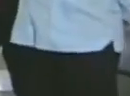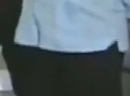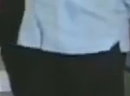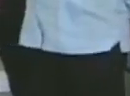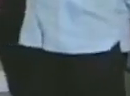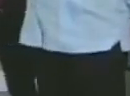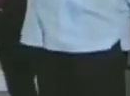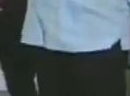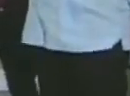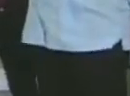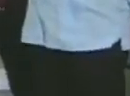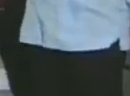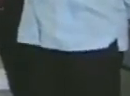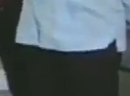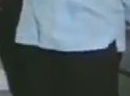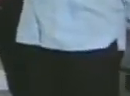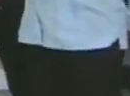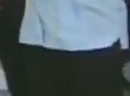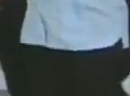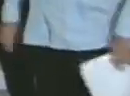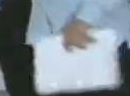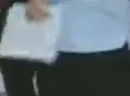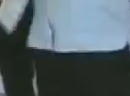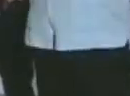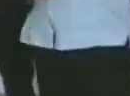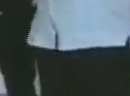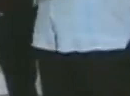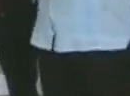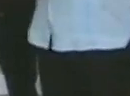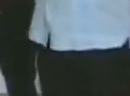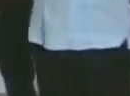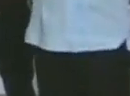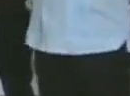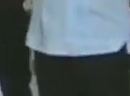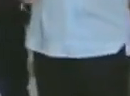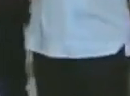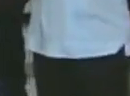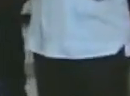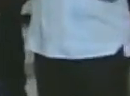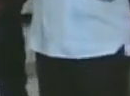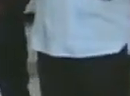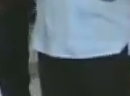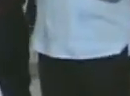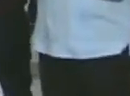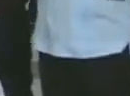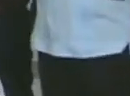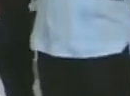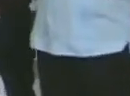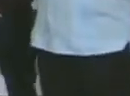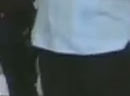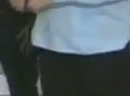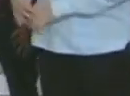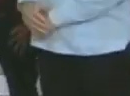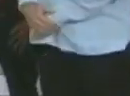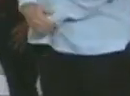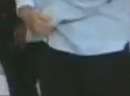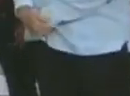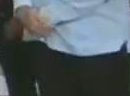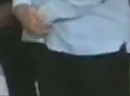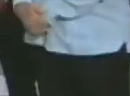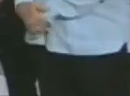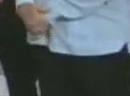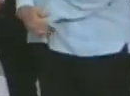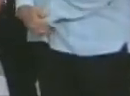a conmemorar los 6 años de la fundación de los CLAP. Los CLAP